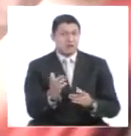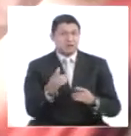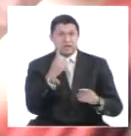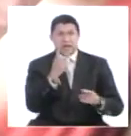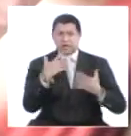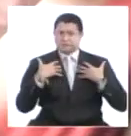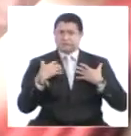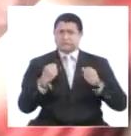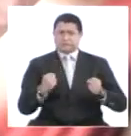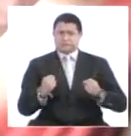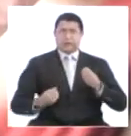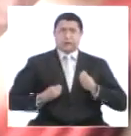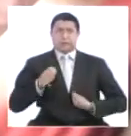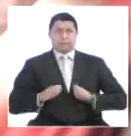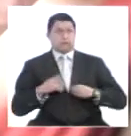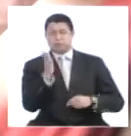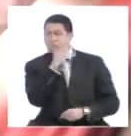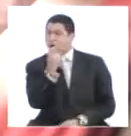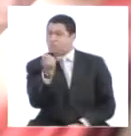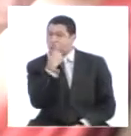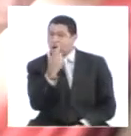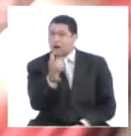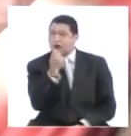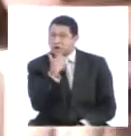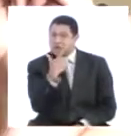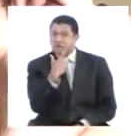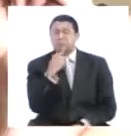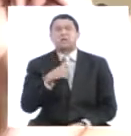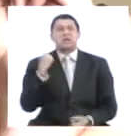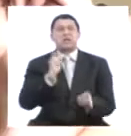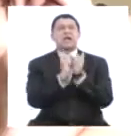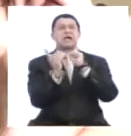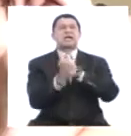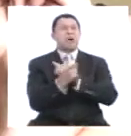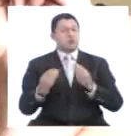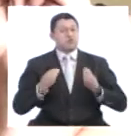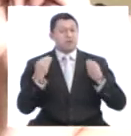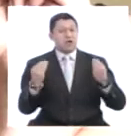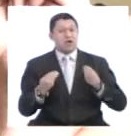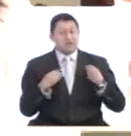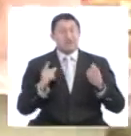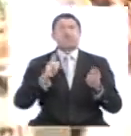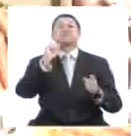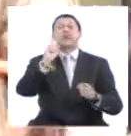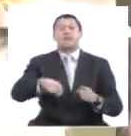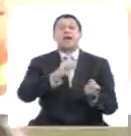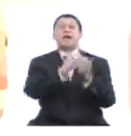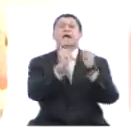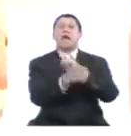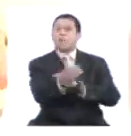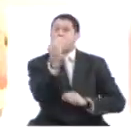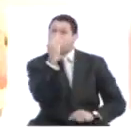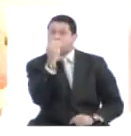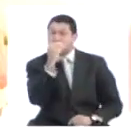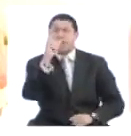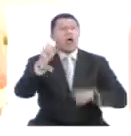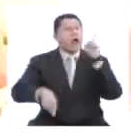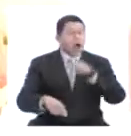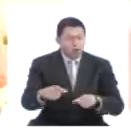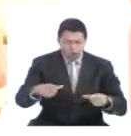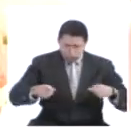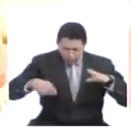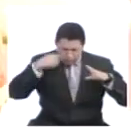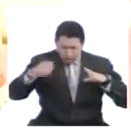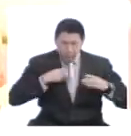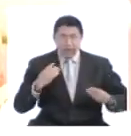superación de la ansiedad sin medicamentos implica hacer cambios de estilo de vida incluyendo un cambio en la dieta hay alimentos que ayudan a curar